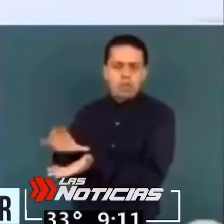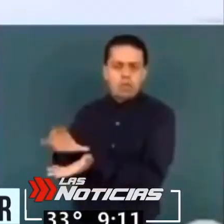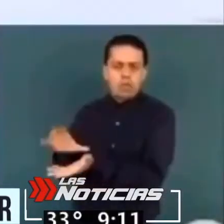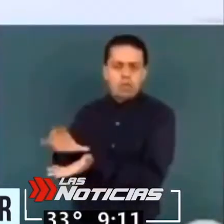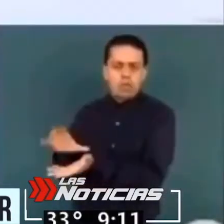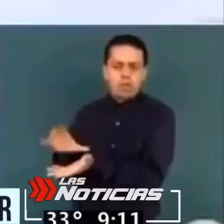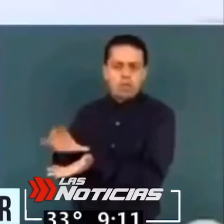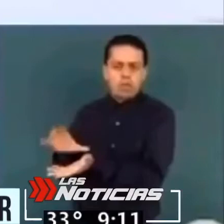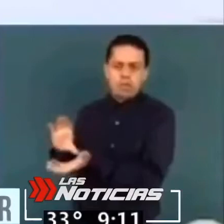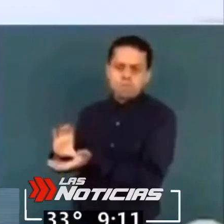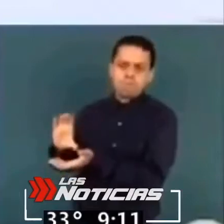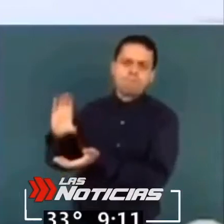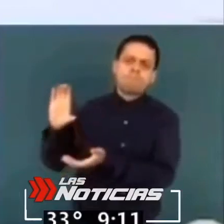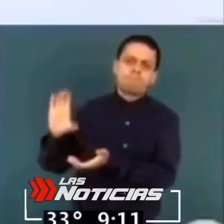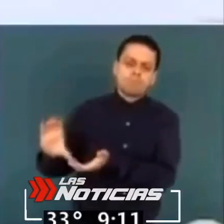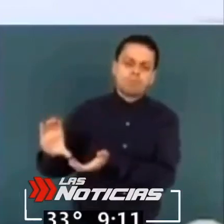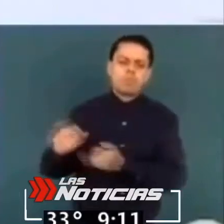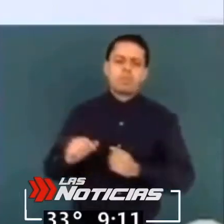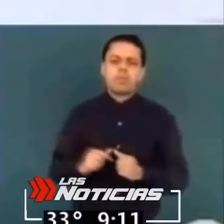para